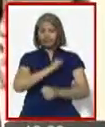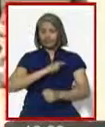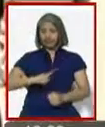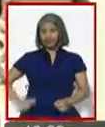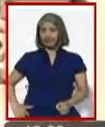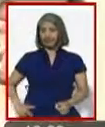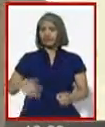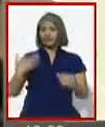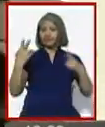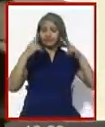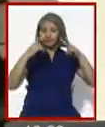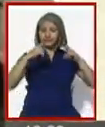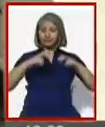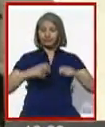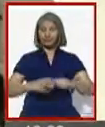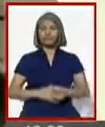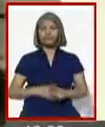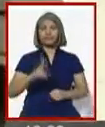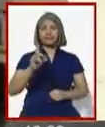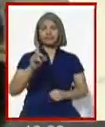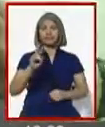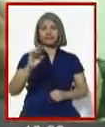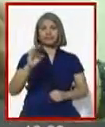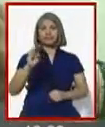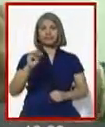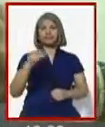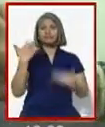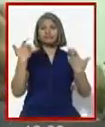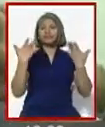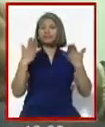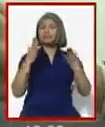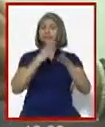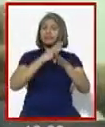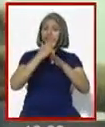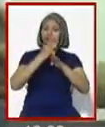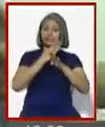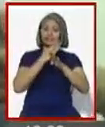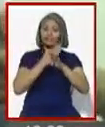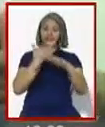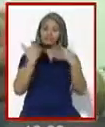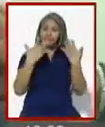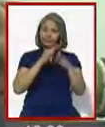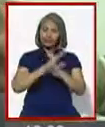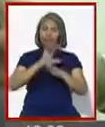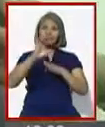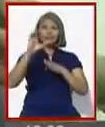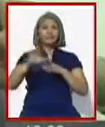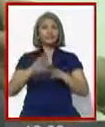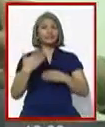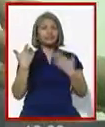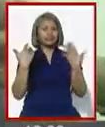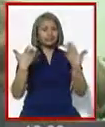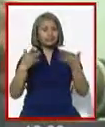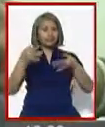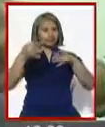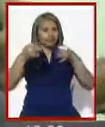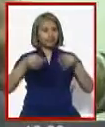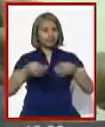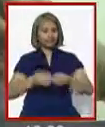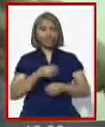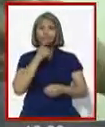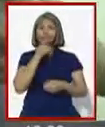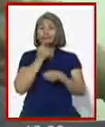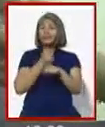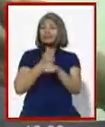alcaldía que fueron investigados en el caso Dron. Nosotros hemos cumplido procedimiento. Una vez que la auditora ha definido indicios